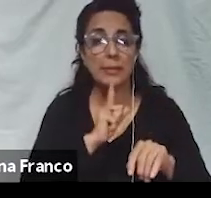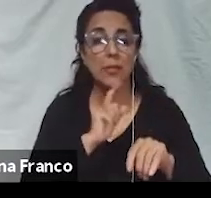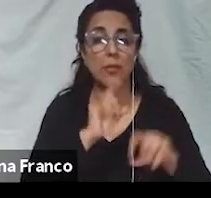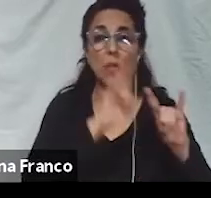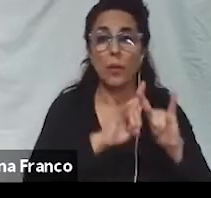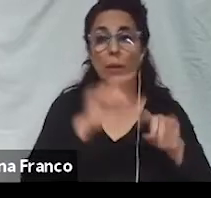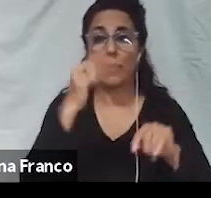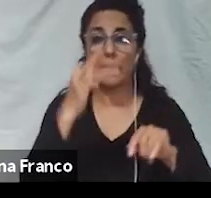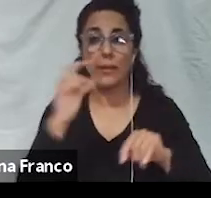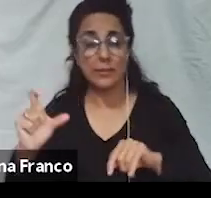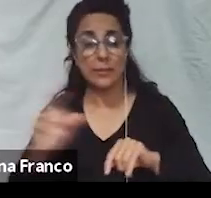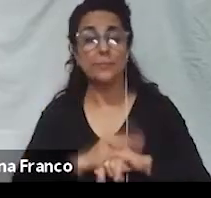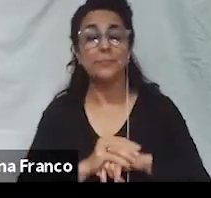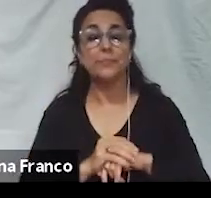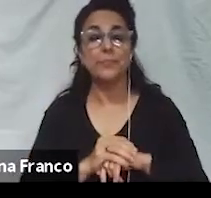del W3C,